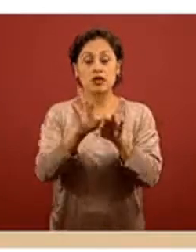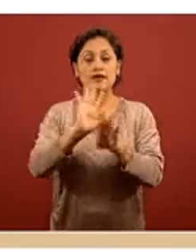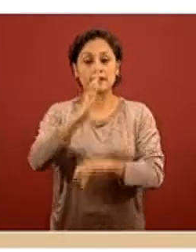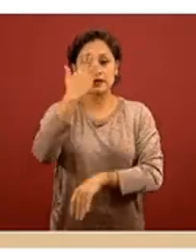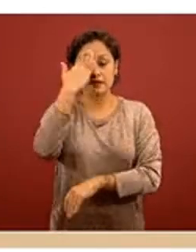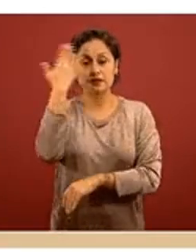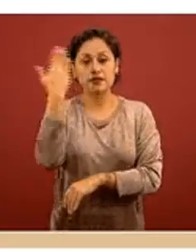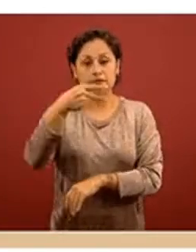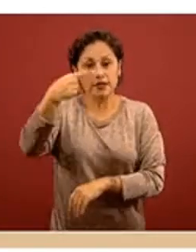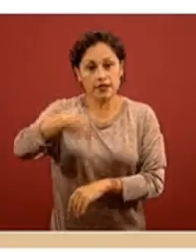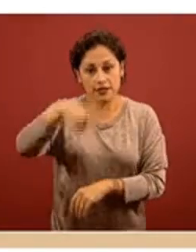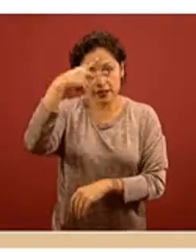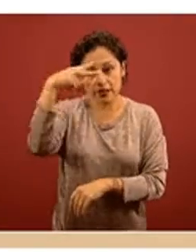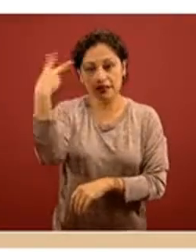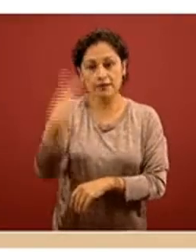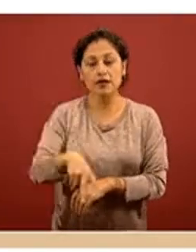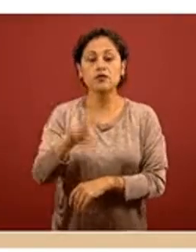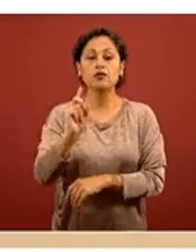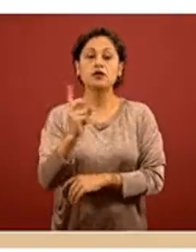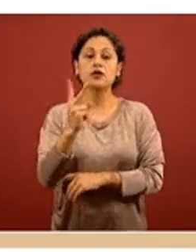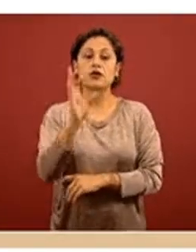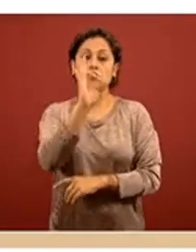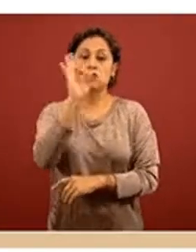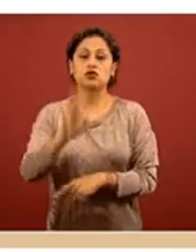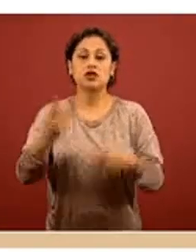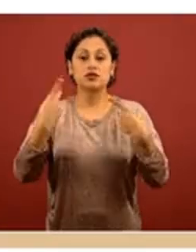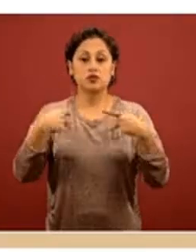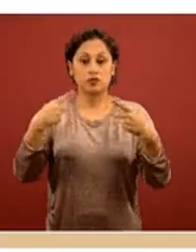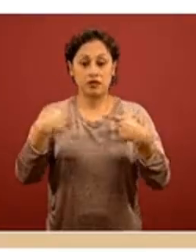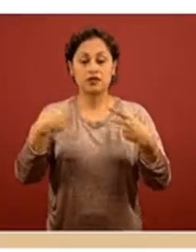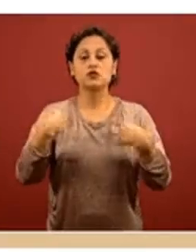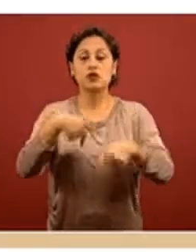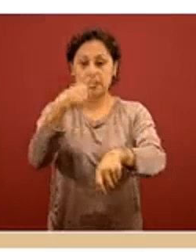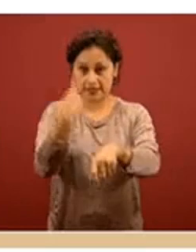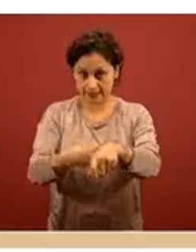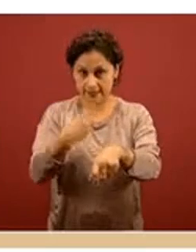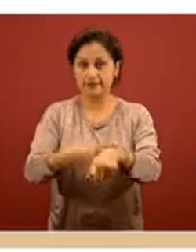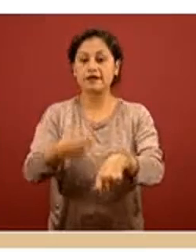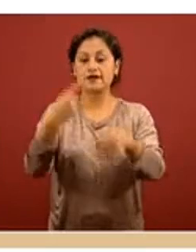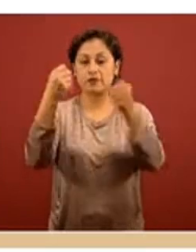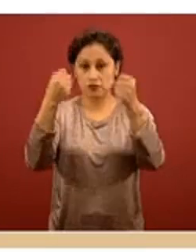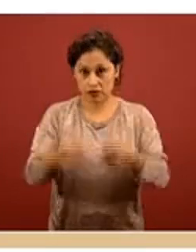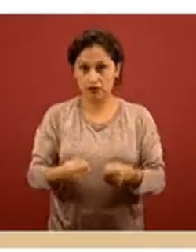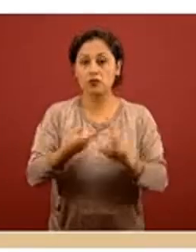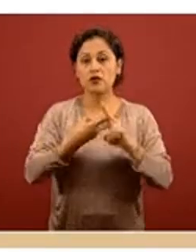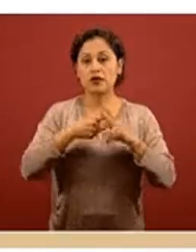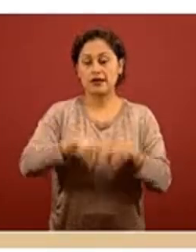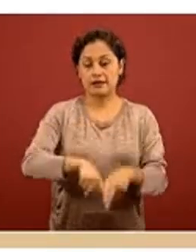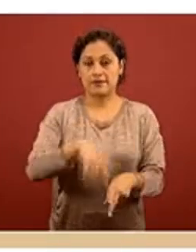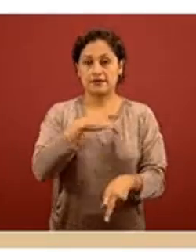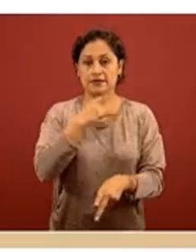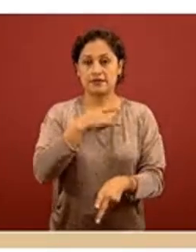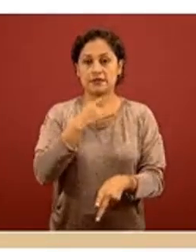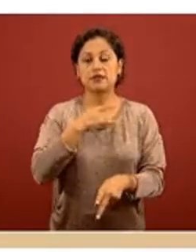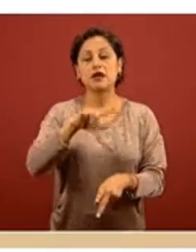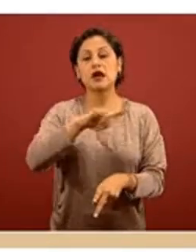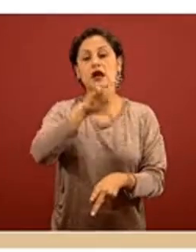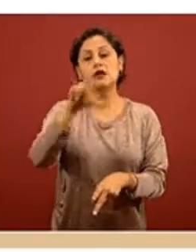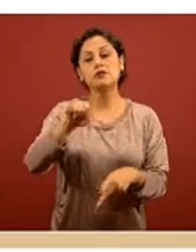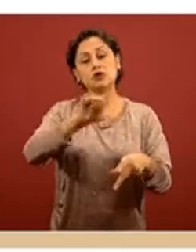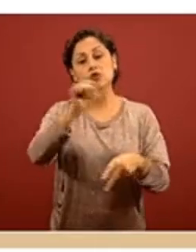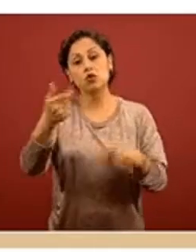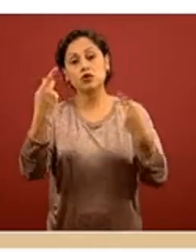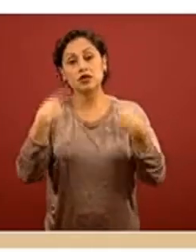en México, es el 32% de los casos. Los demás son casos que iniciaron con la sintomatología después de esos 14 días, ya son